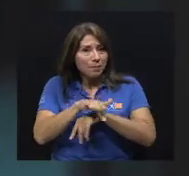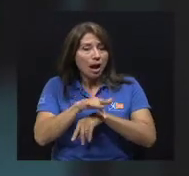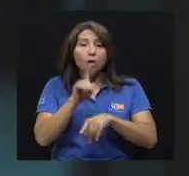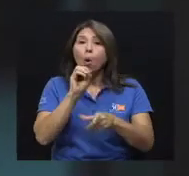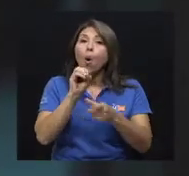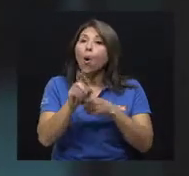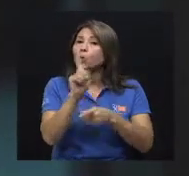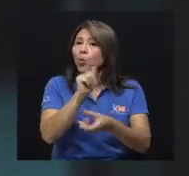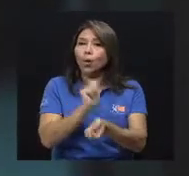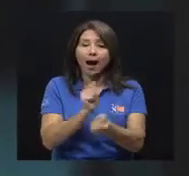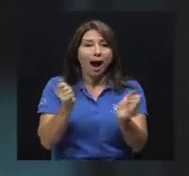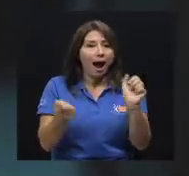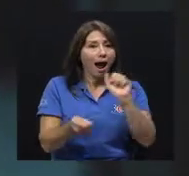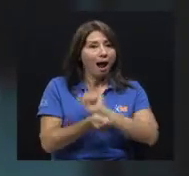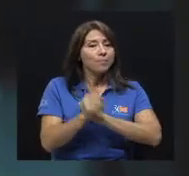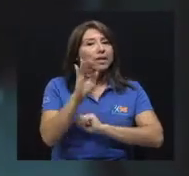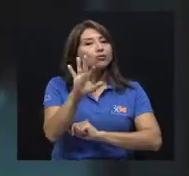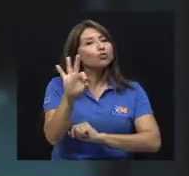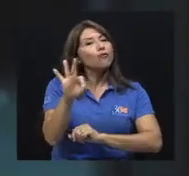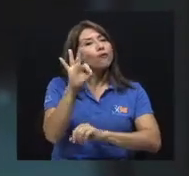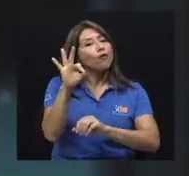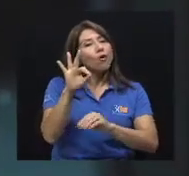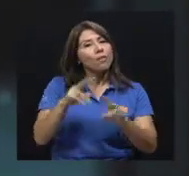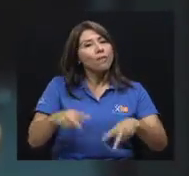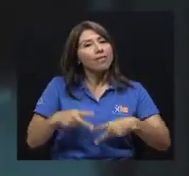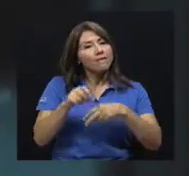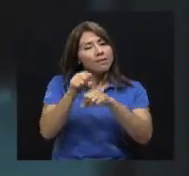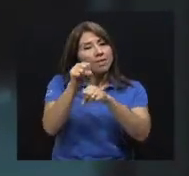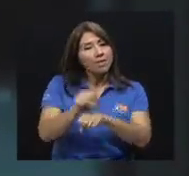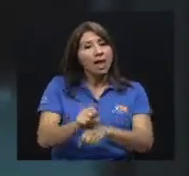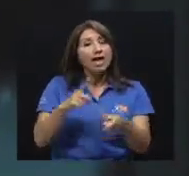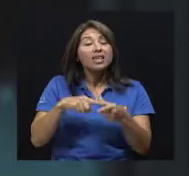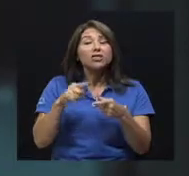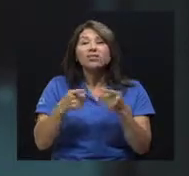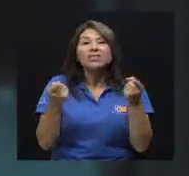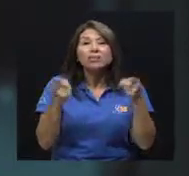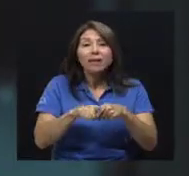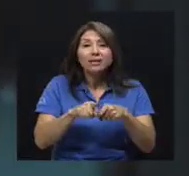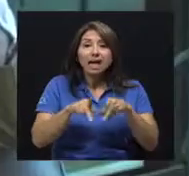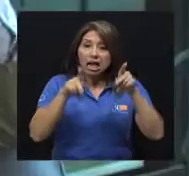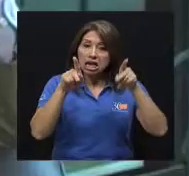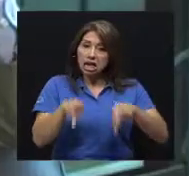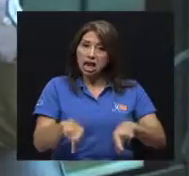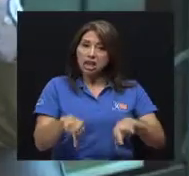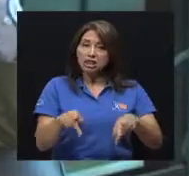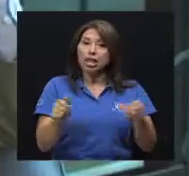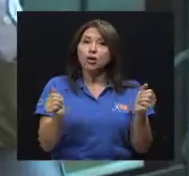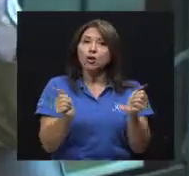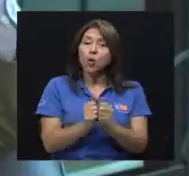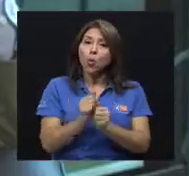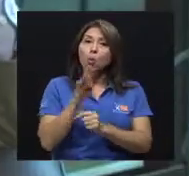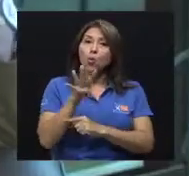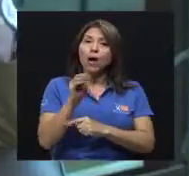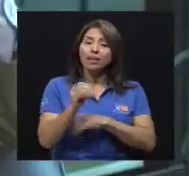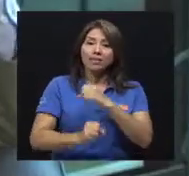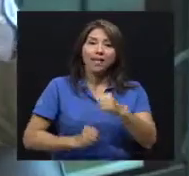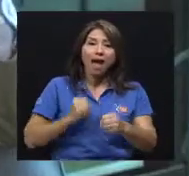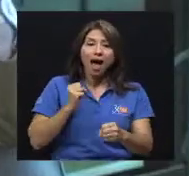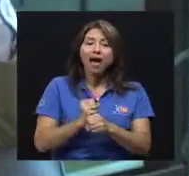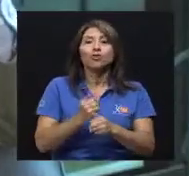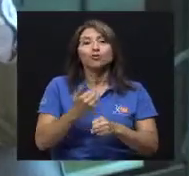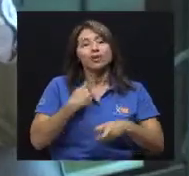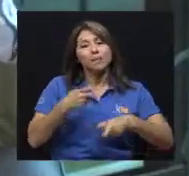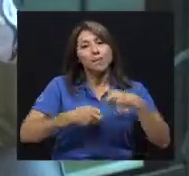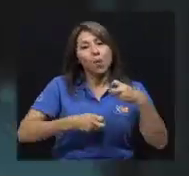20, 25 años, entonces hay gente que a los 40 años tiene obstrucciones severas de las coronarias, de las arterias